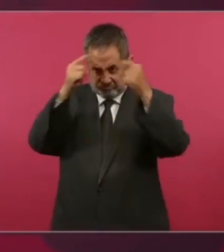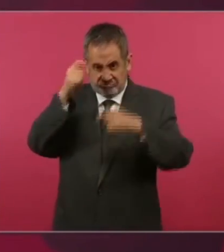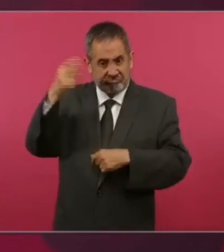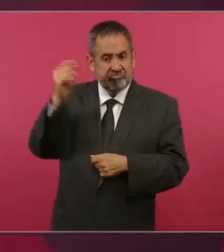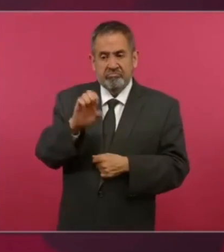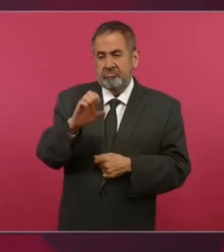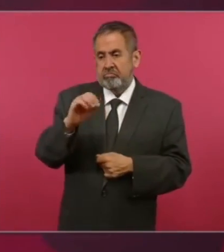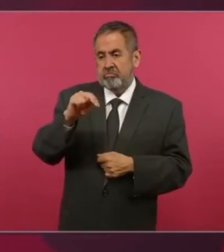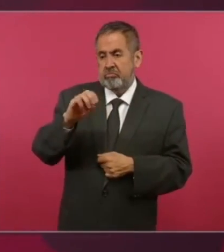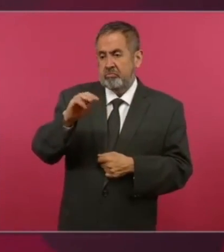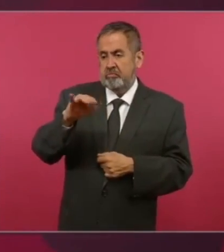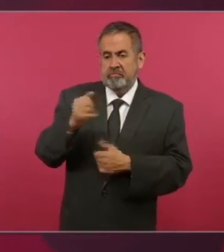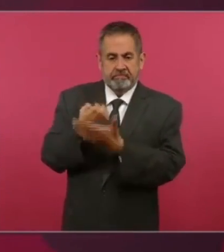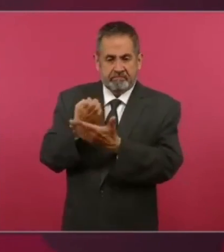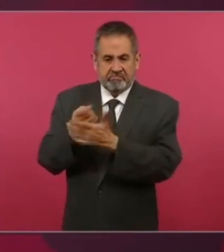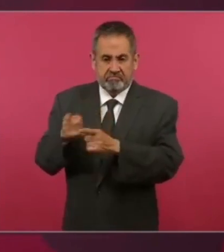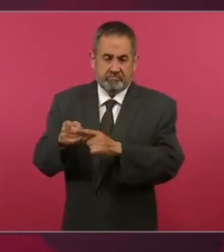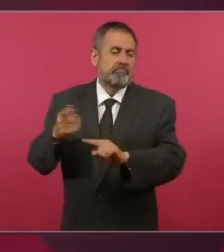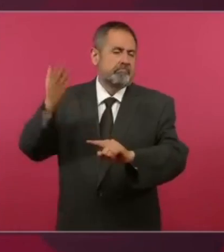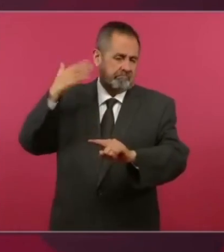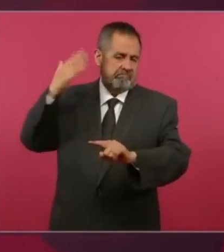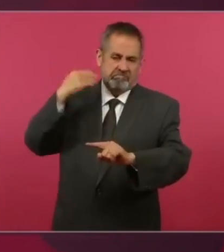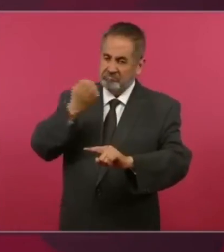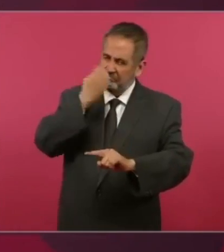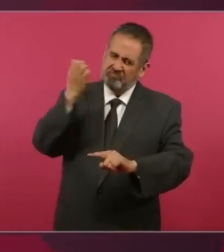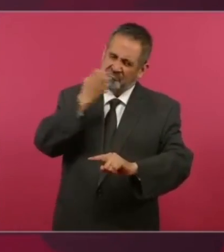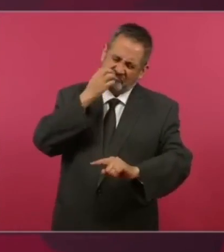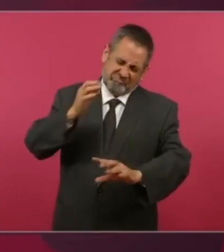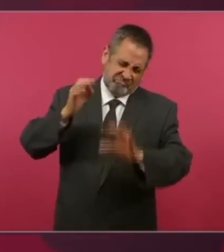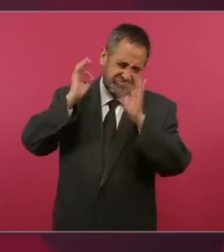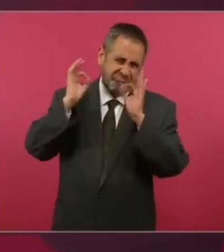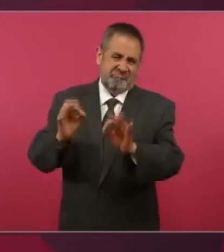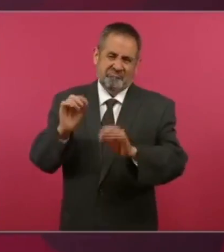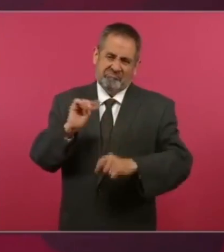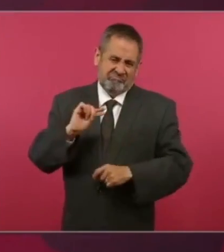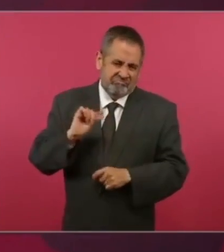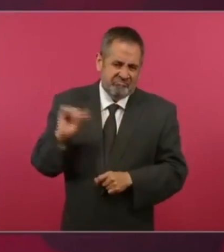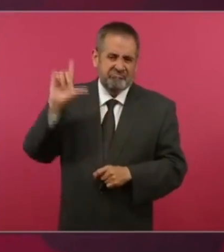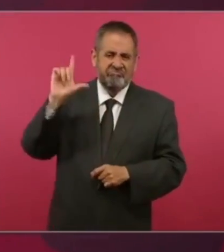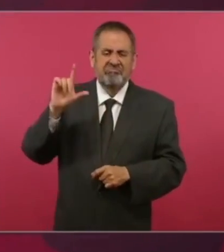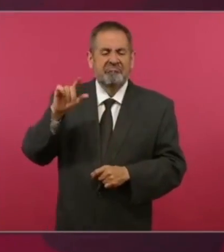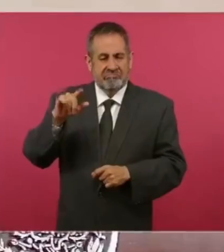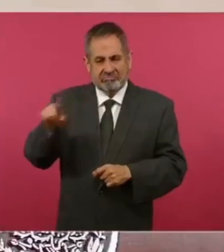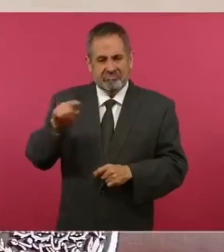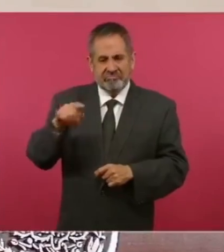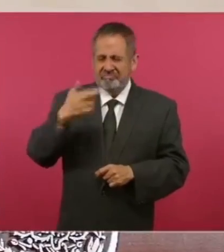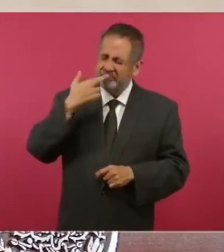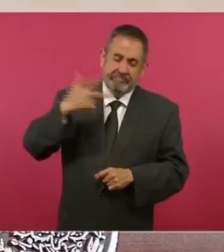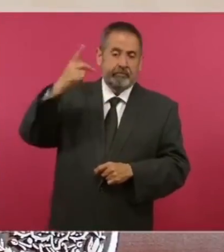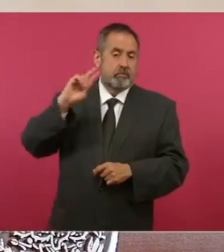Economía, cuando la Escuela de Economía de la UNAM era de lo